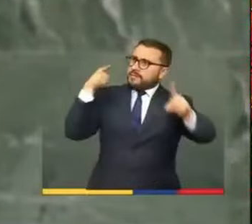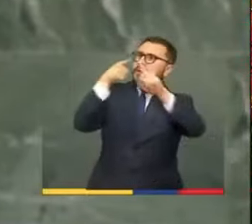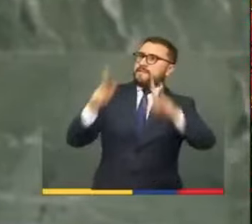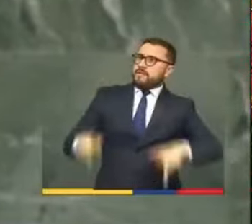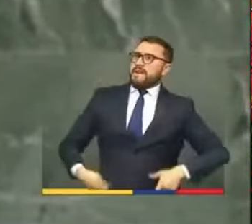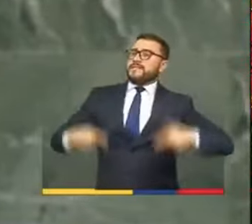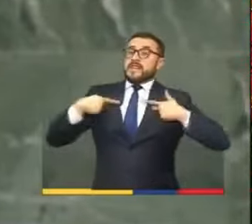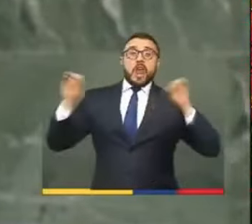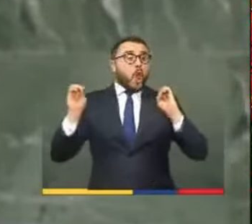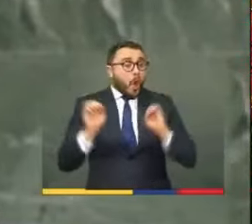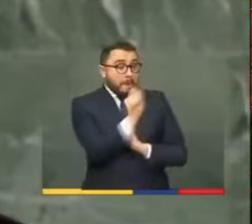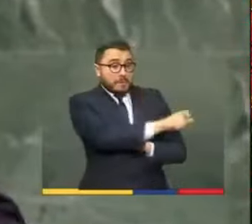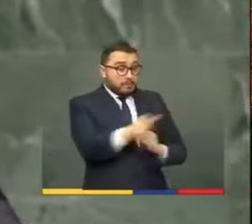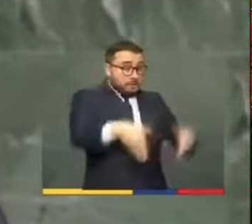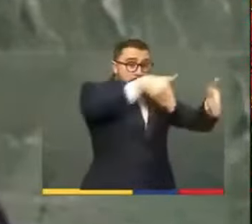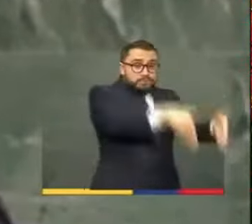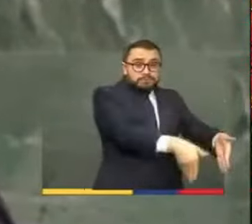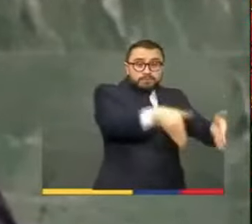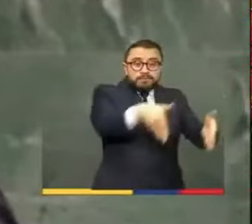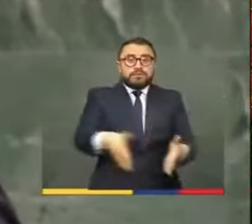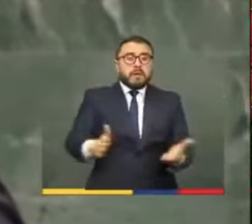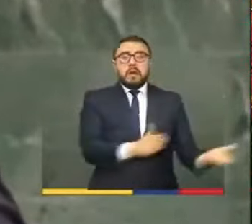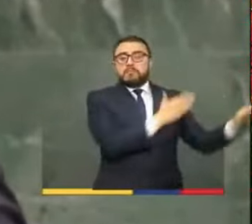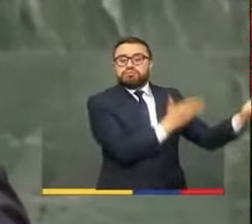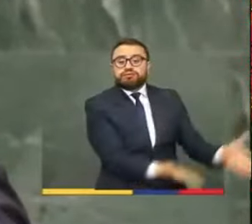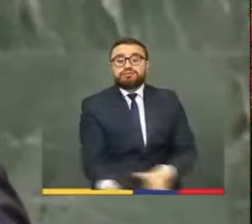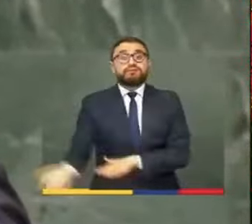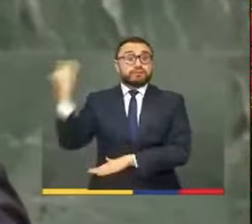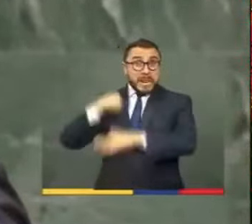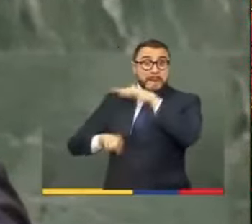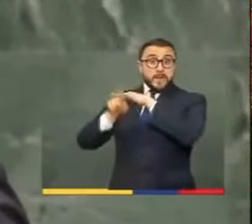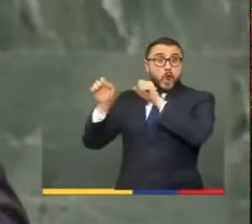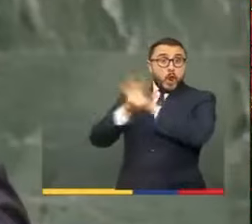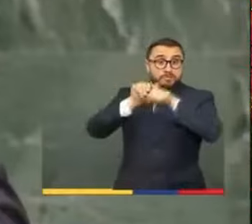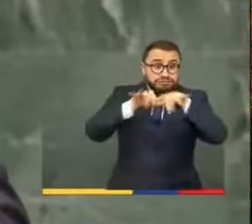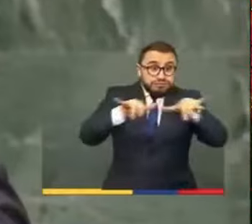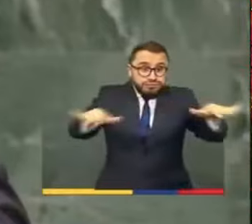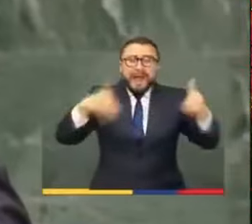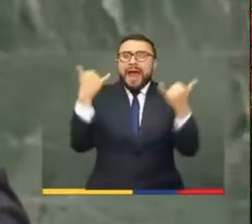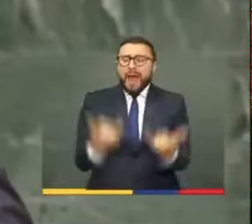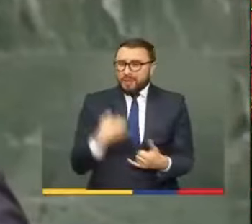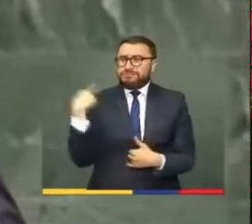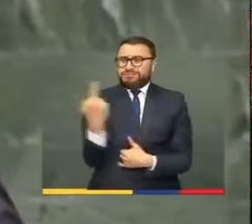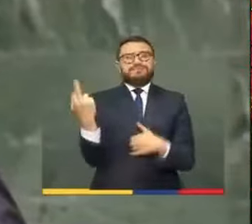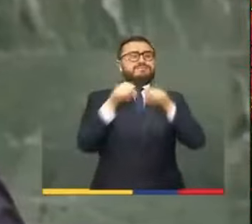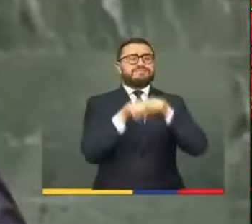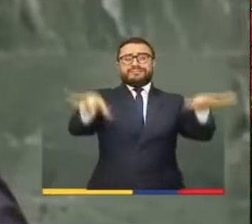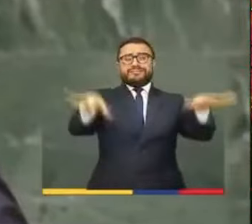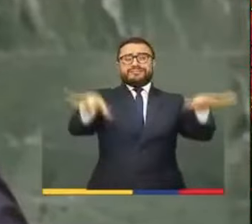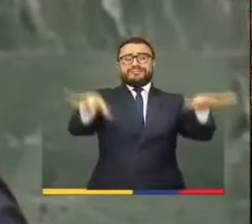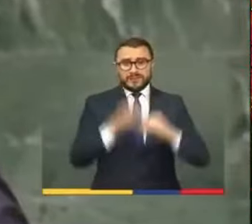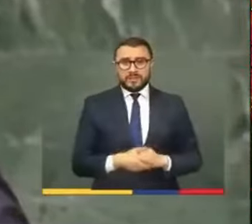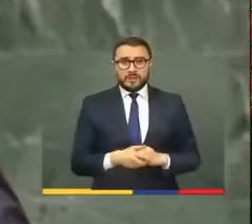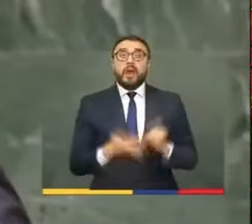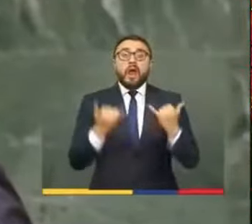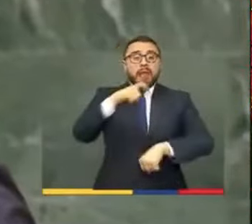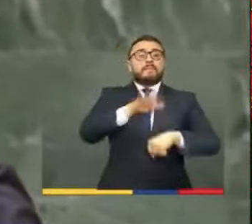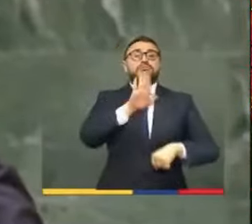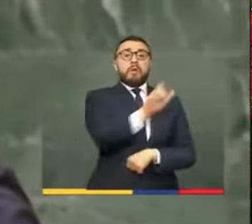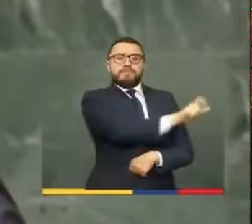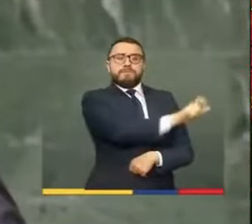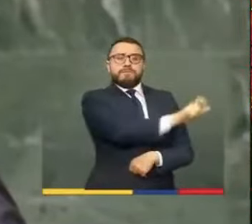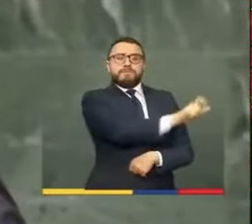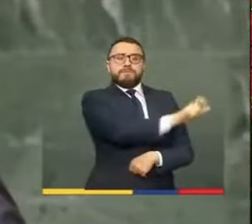de cementerios, como nos lo mostró la epidemia. Es la hora de los pueblos y hay que actuar totalmente. Perdón